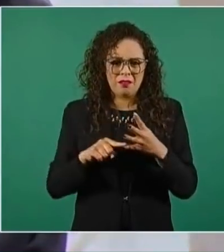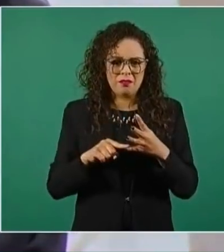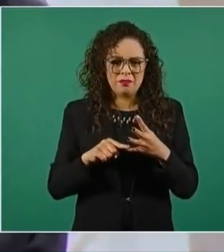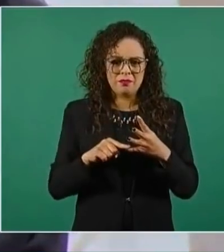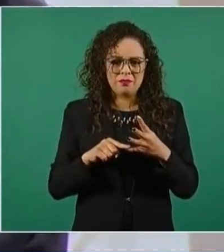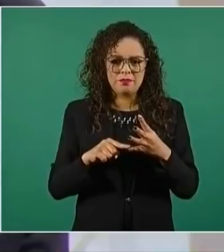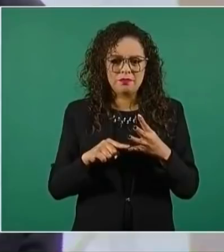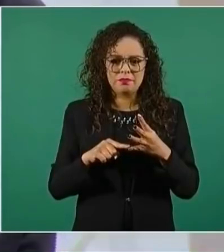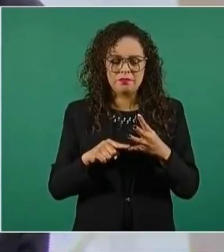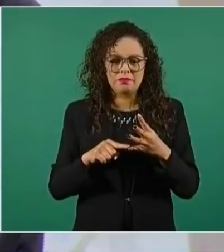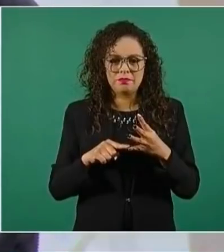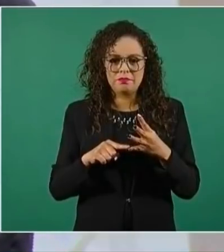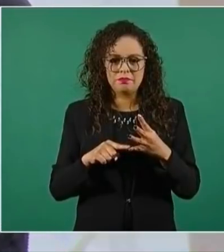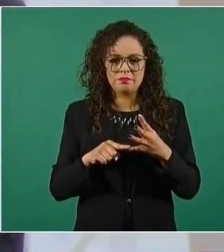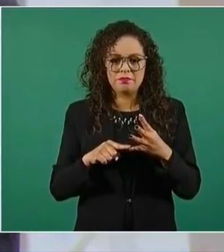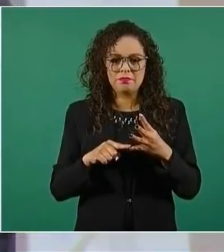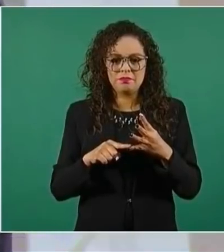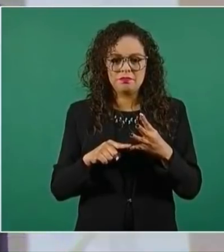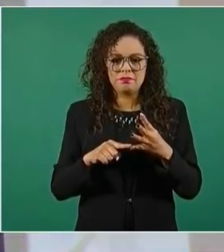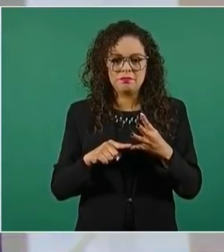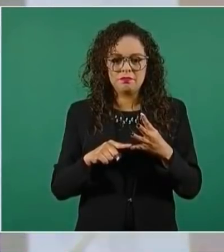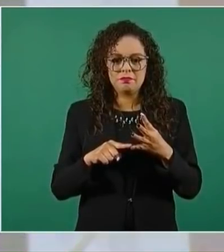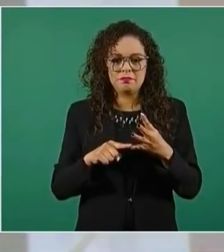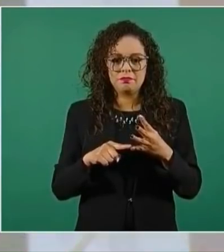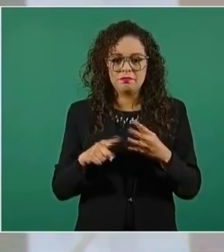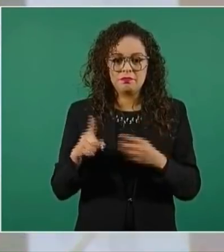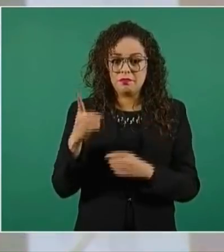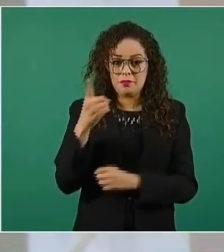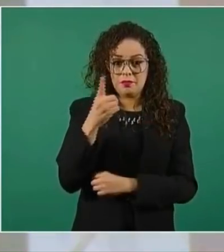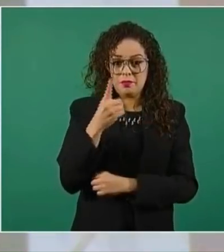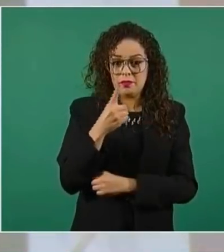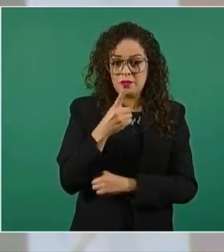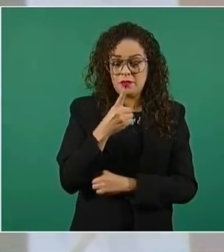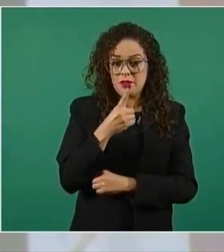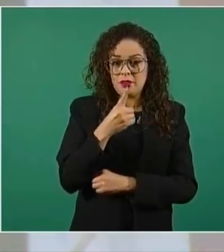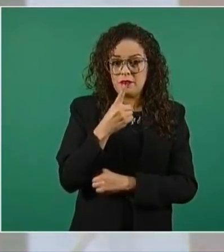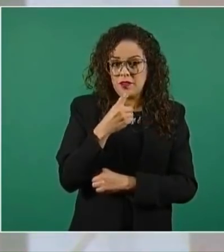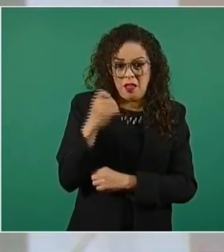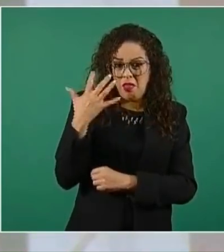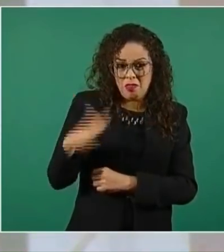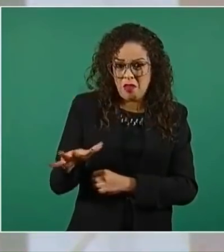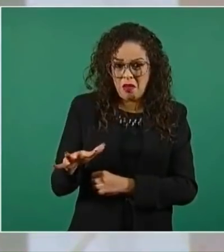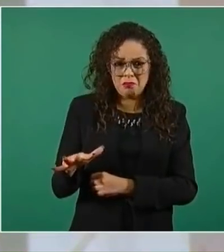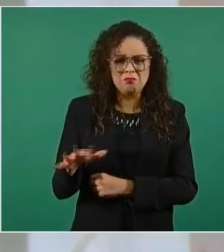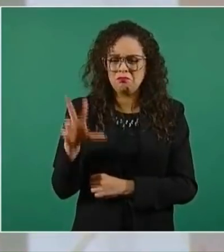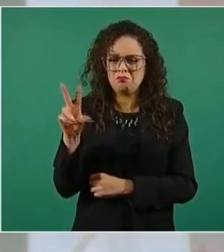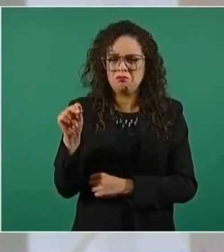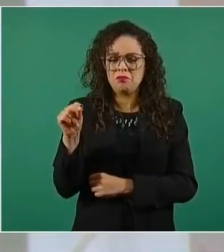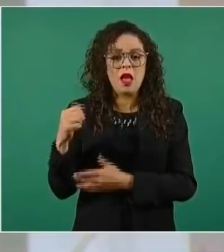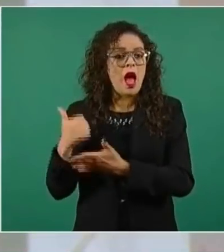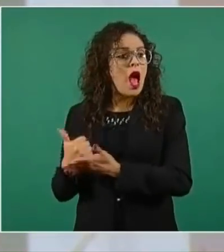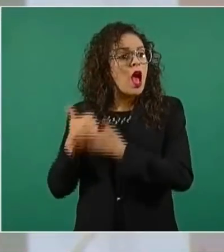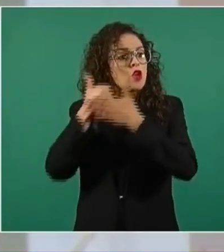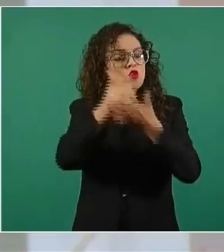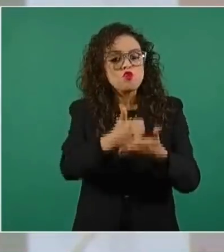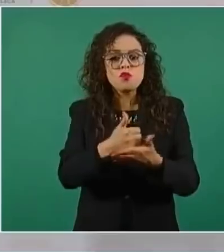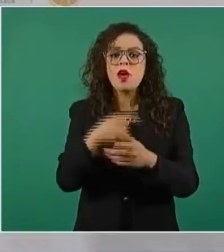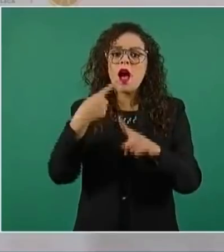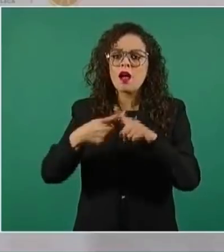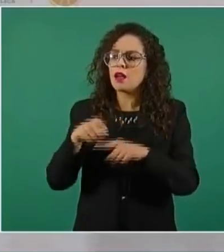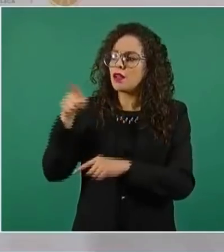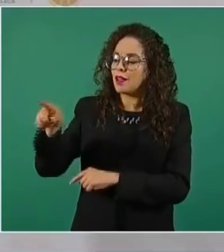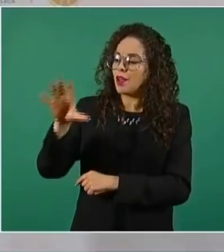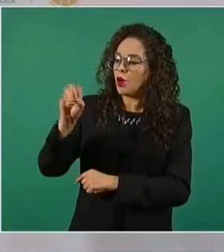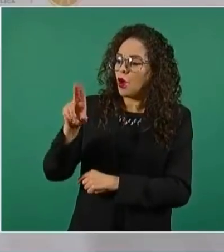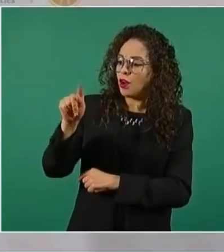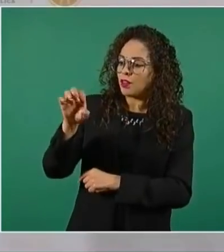no 110 naciones, ayudaron a Cortés a tomar